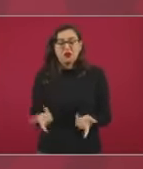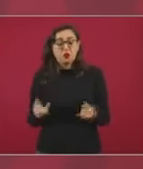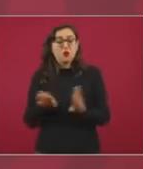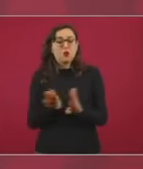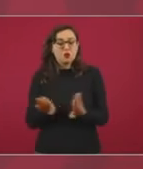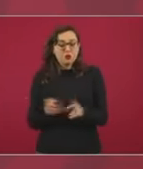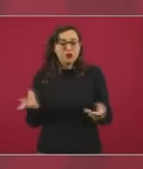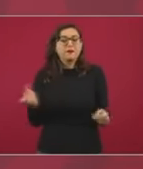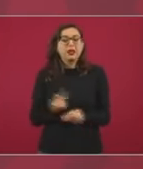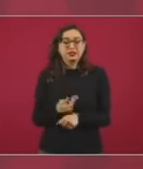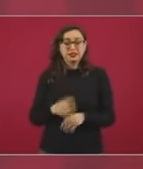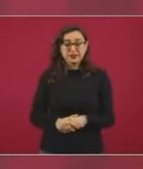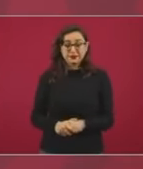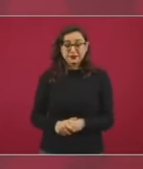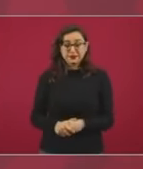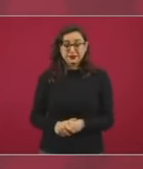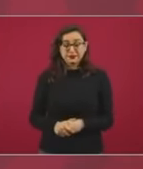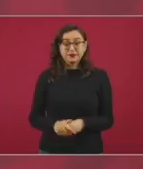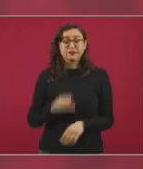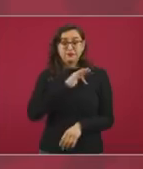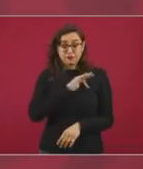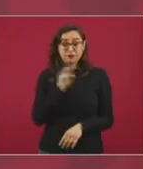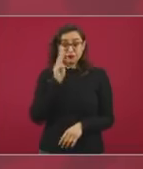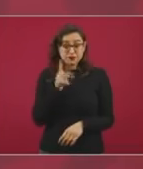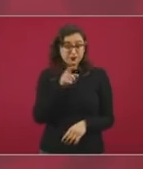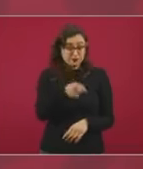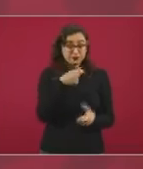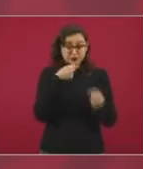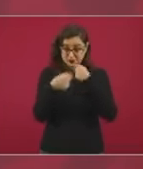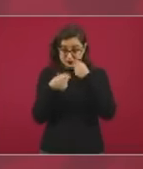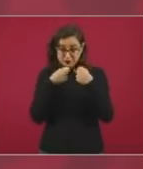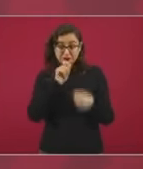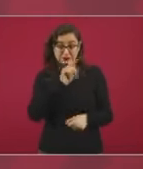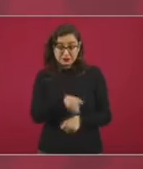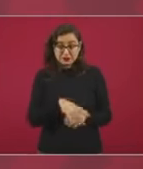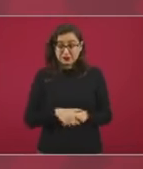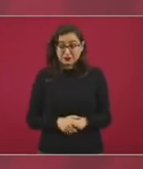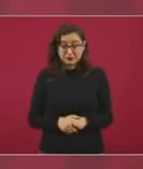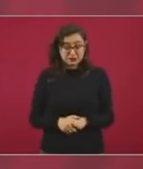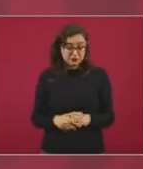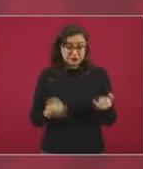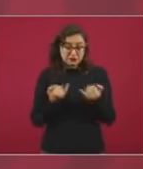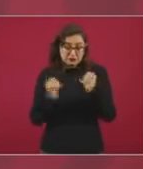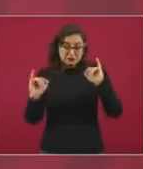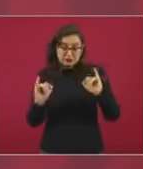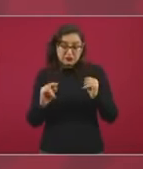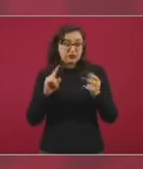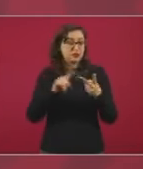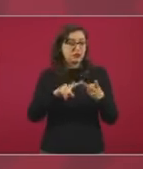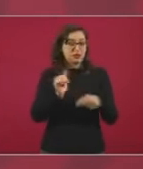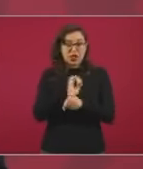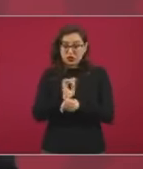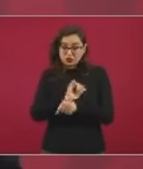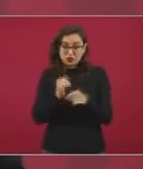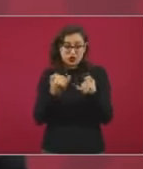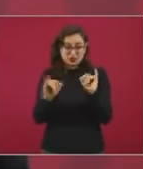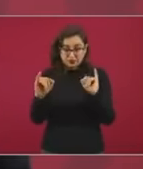se ve, es el periodismo, los periodistas, pero saben también los